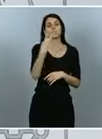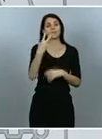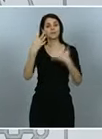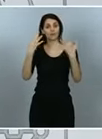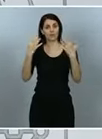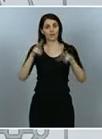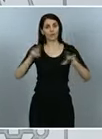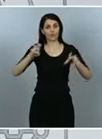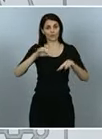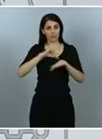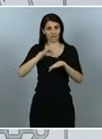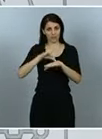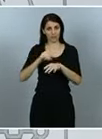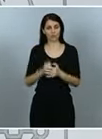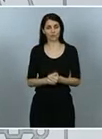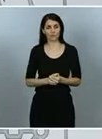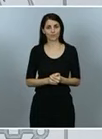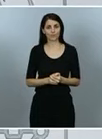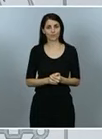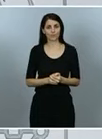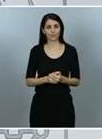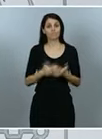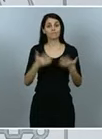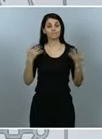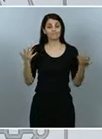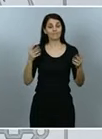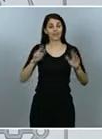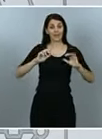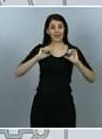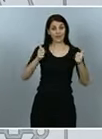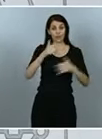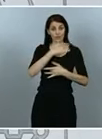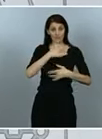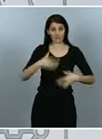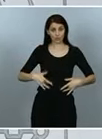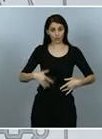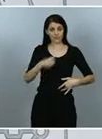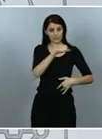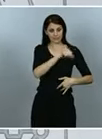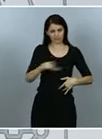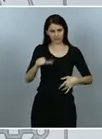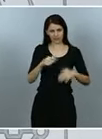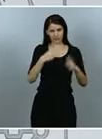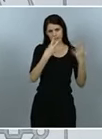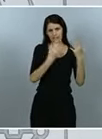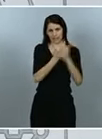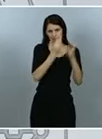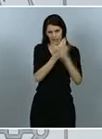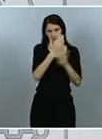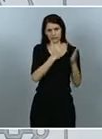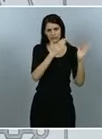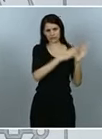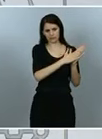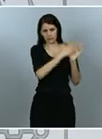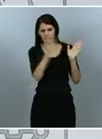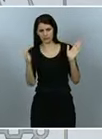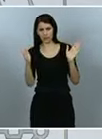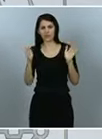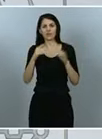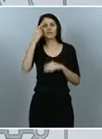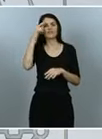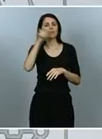sin embargo por fecha de inicio de síntomas en los últimos 7 días es algo que los diagnosticados quiere decir que ha iniciado los síntomas el